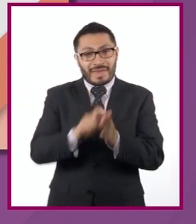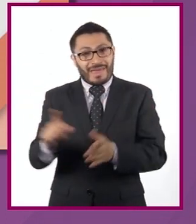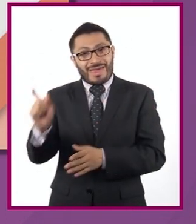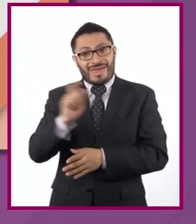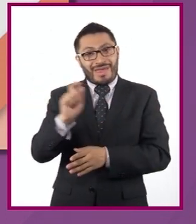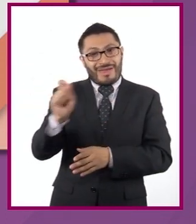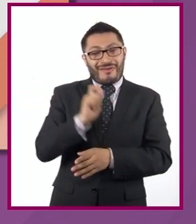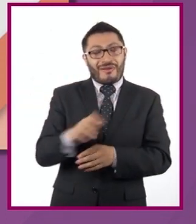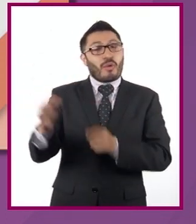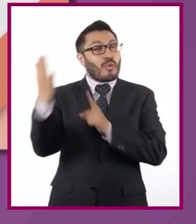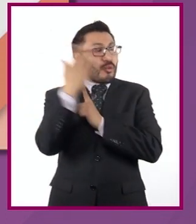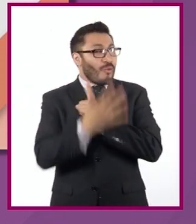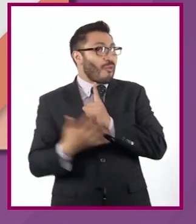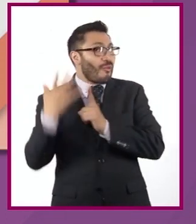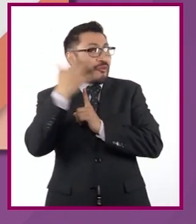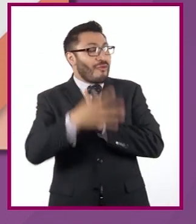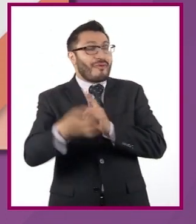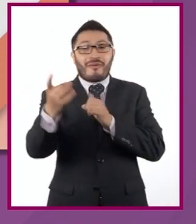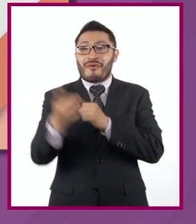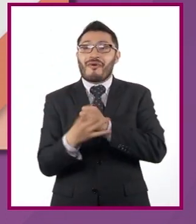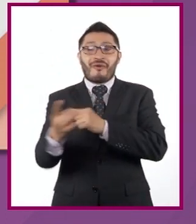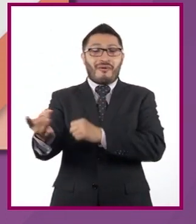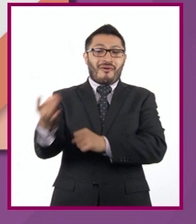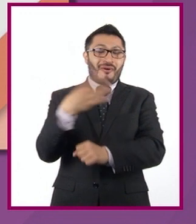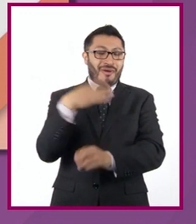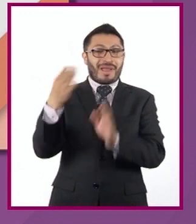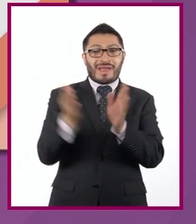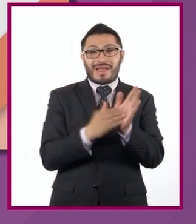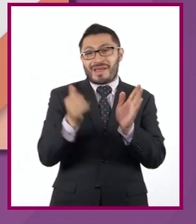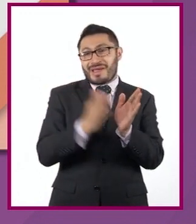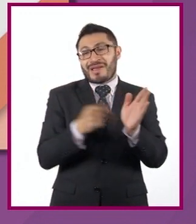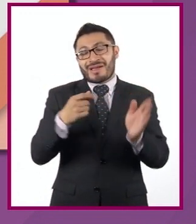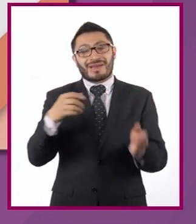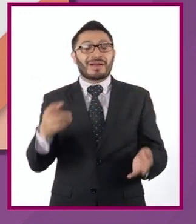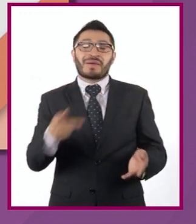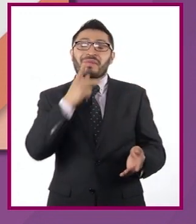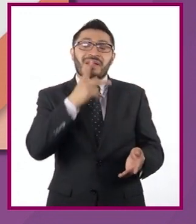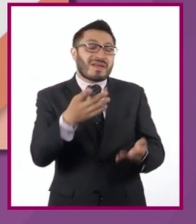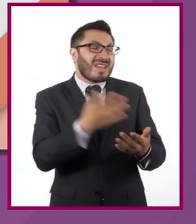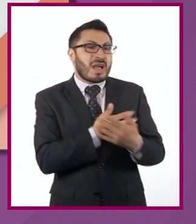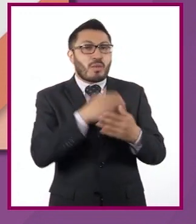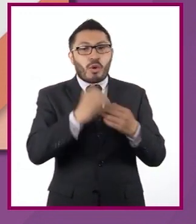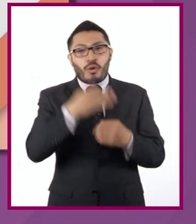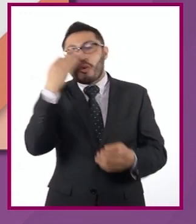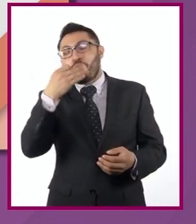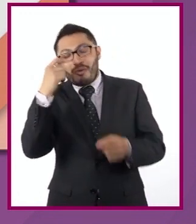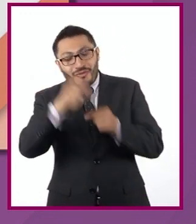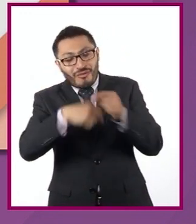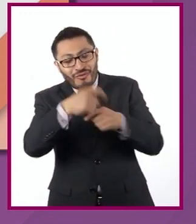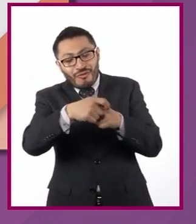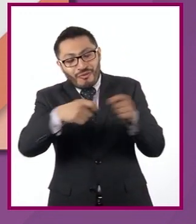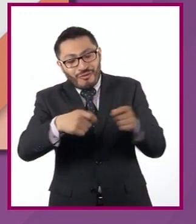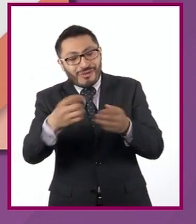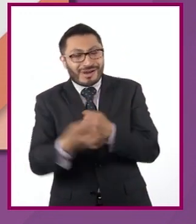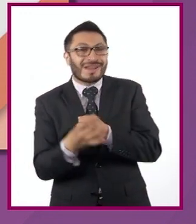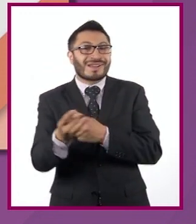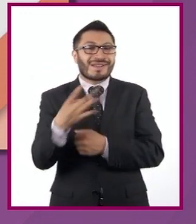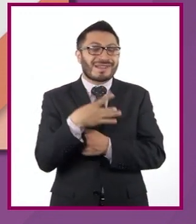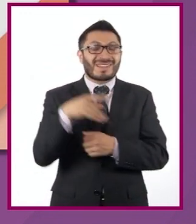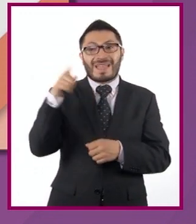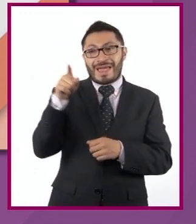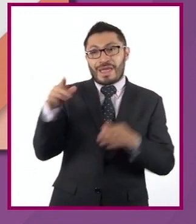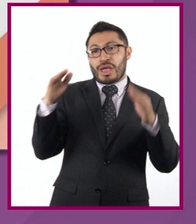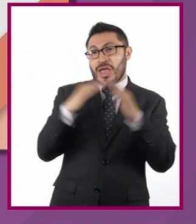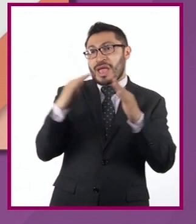para conquistarme, me había enviado con ellos papelitos con frases de amor o flores atadas con una cintita. De la